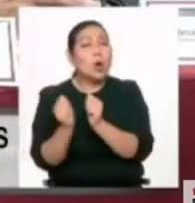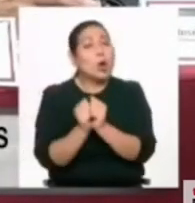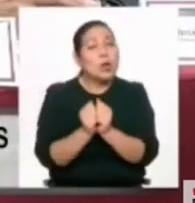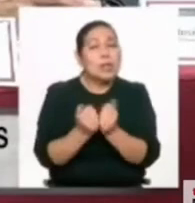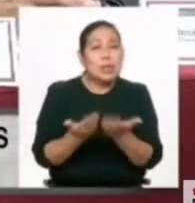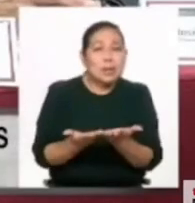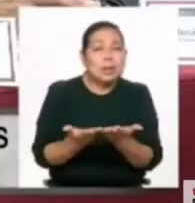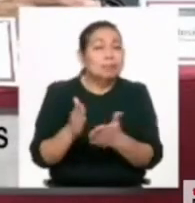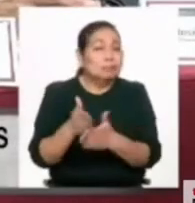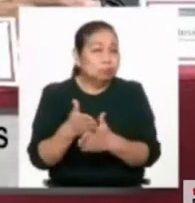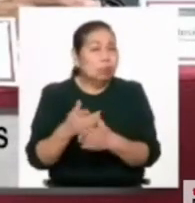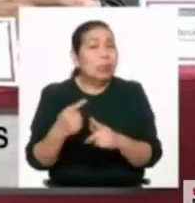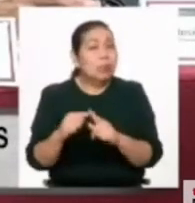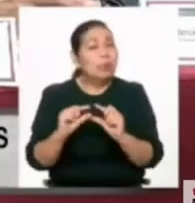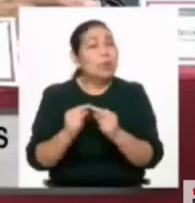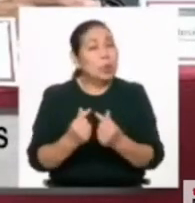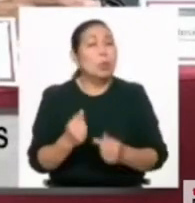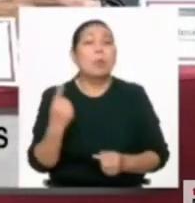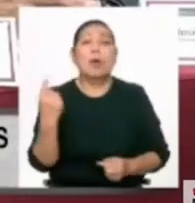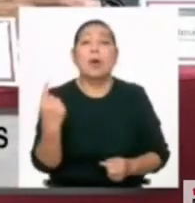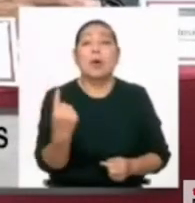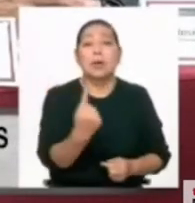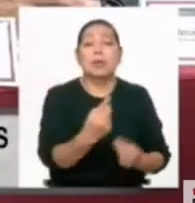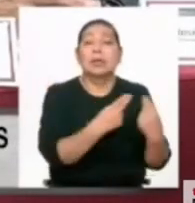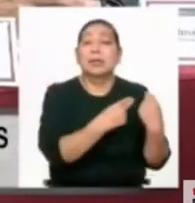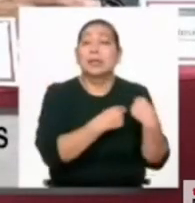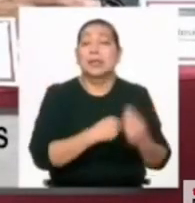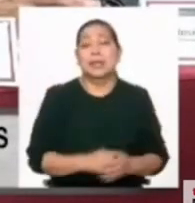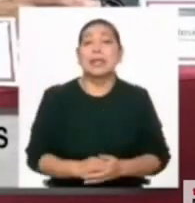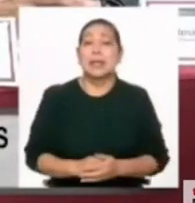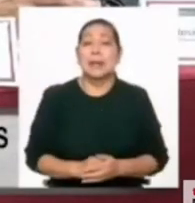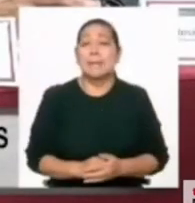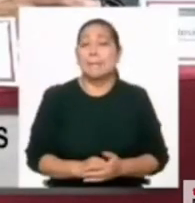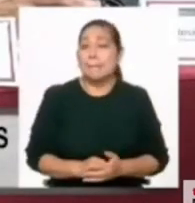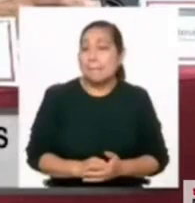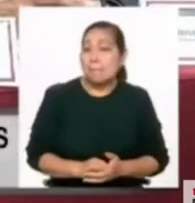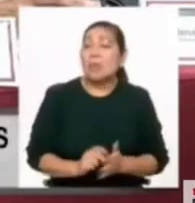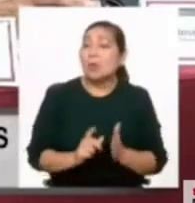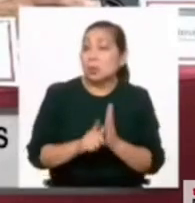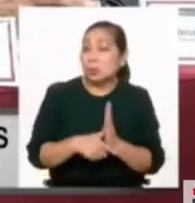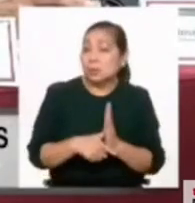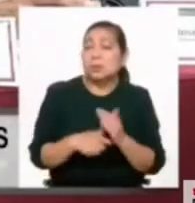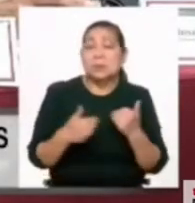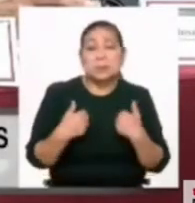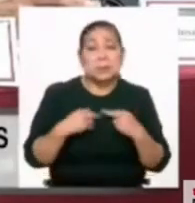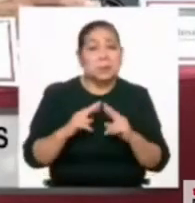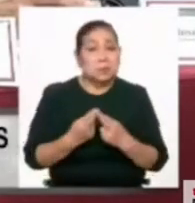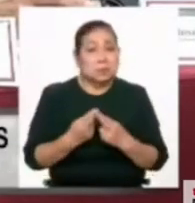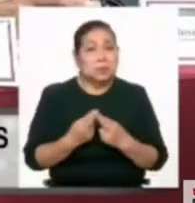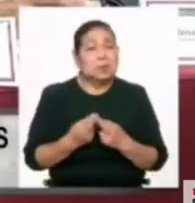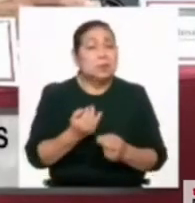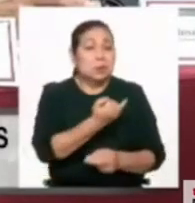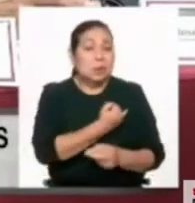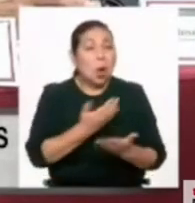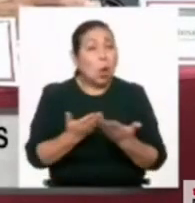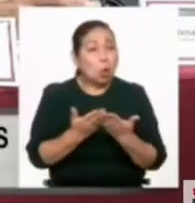con una participación multisectorial, cada uno en el rol que le corresponde. Luego hemos tenido una reunión en la